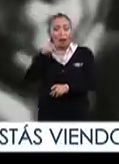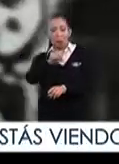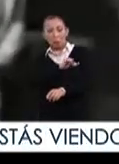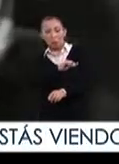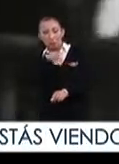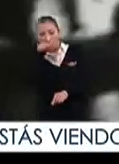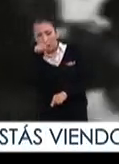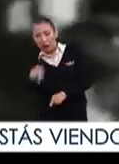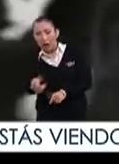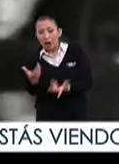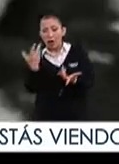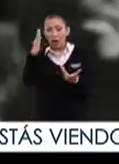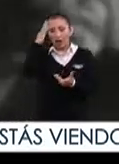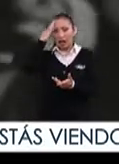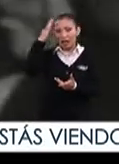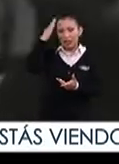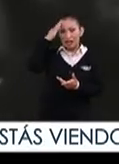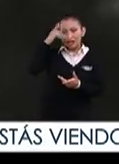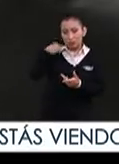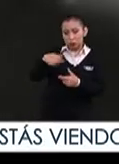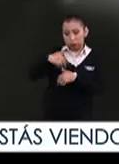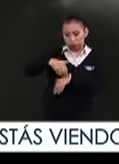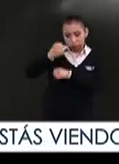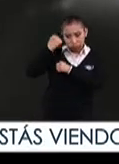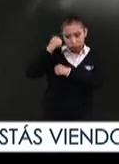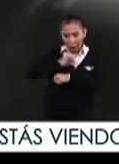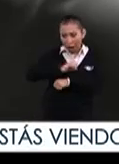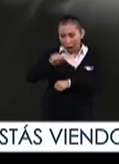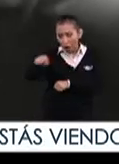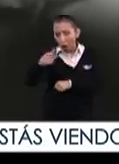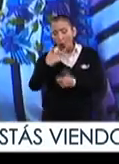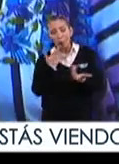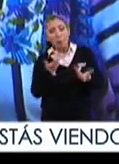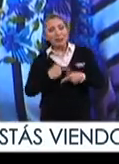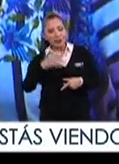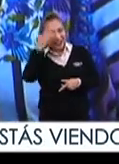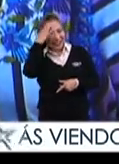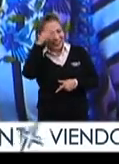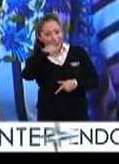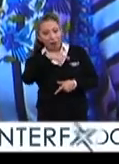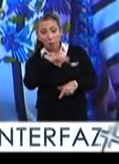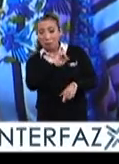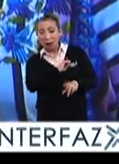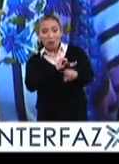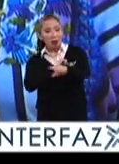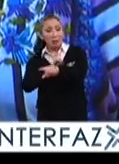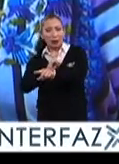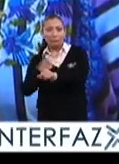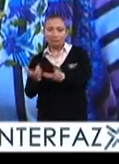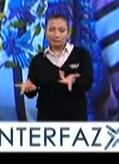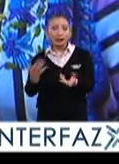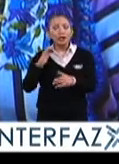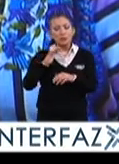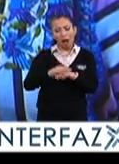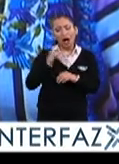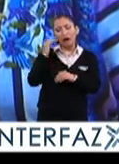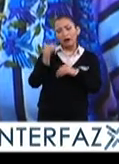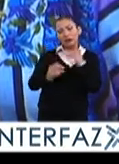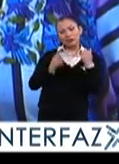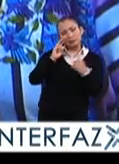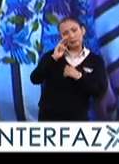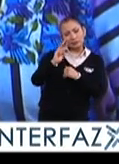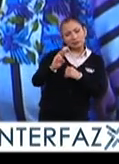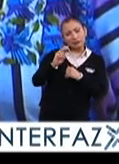criminalización a los liderazgos sociales, liderazgos populares. Y creo que hay mucho más avances si